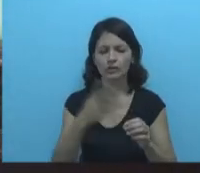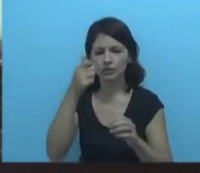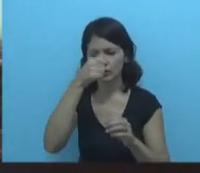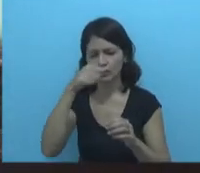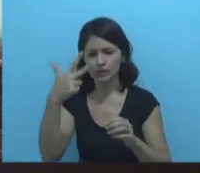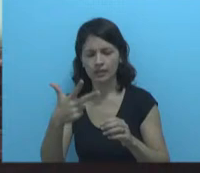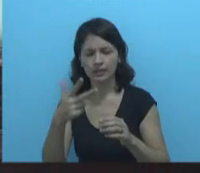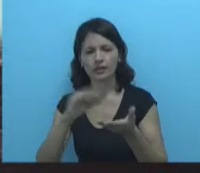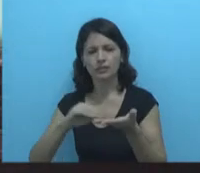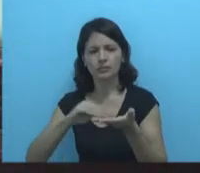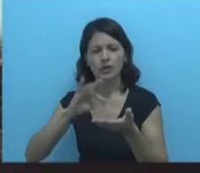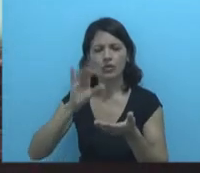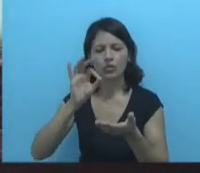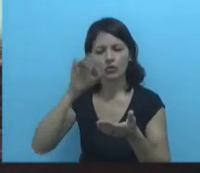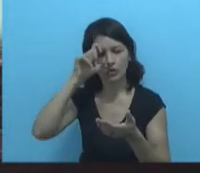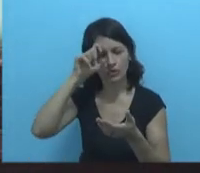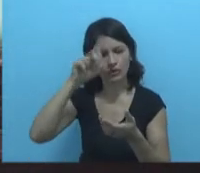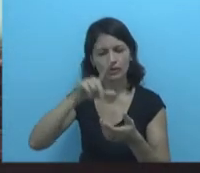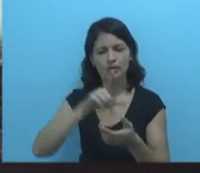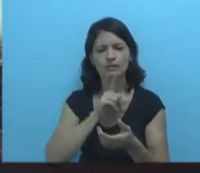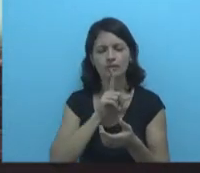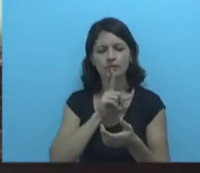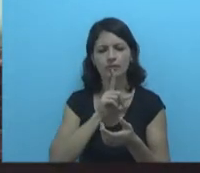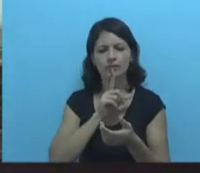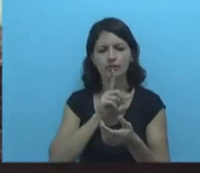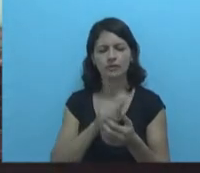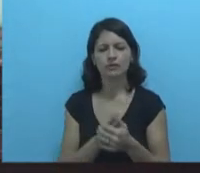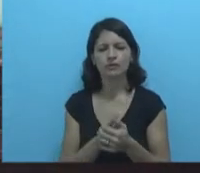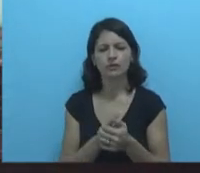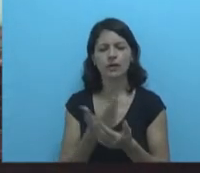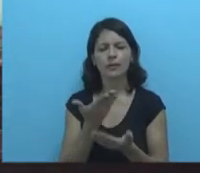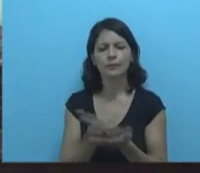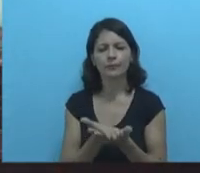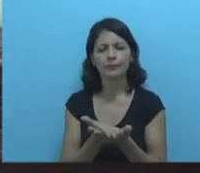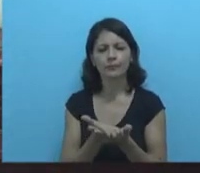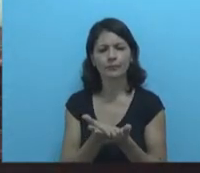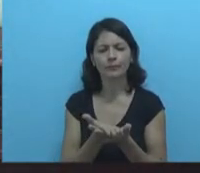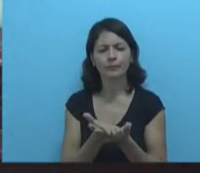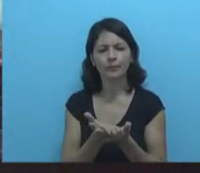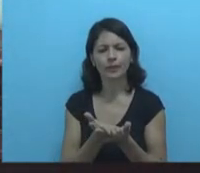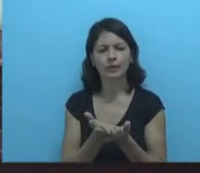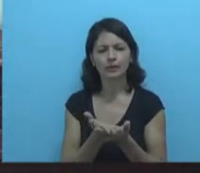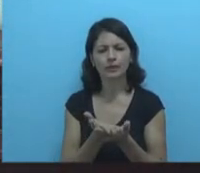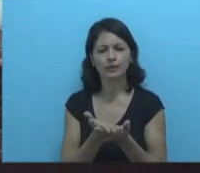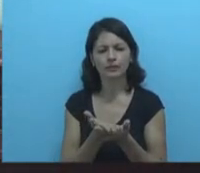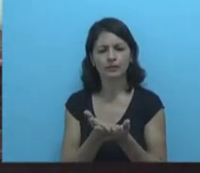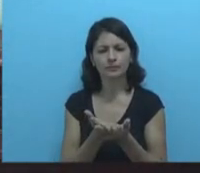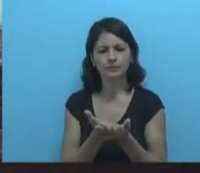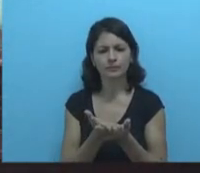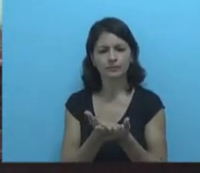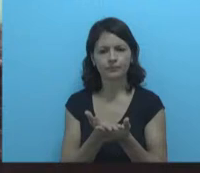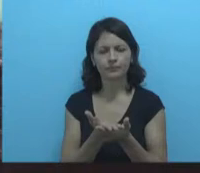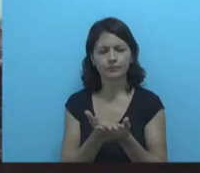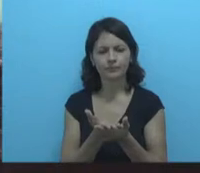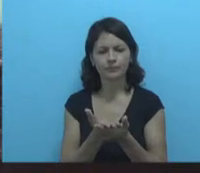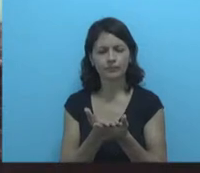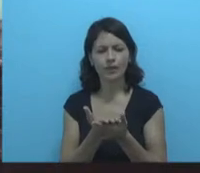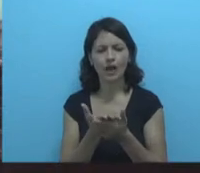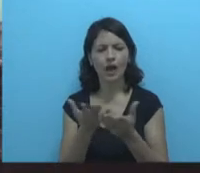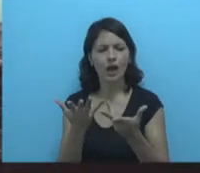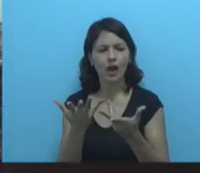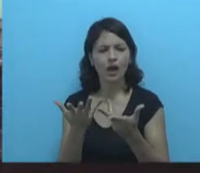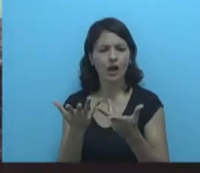42.463, el diputado Donet y el diputado Giustiniani, por el cual se solicita disponga arbitrar las medidas necesarias para garantizar a los